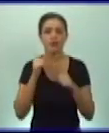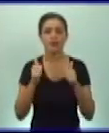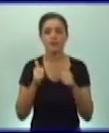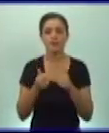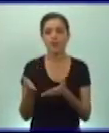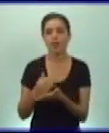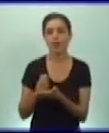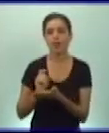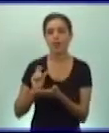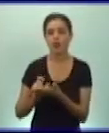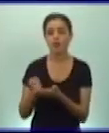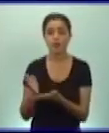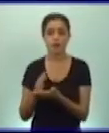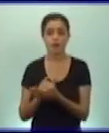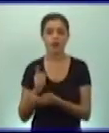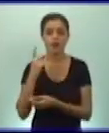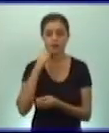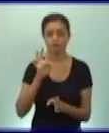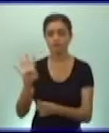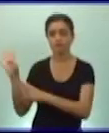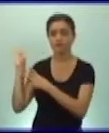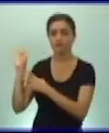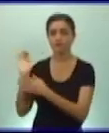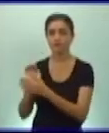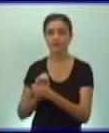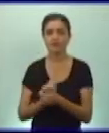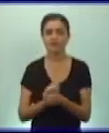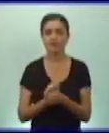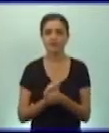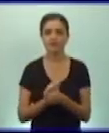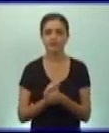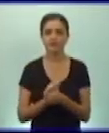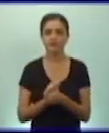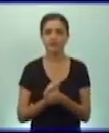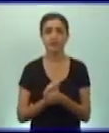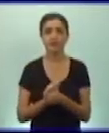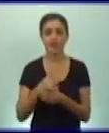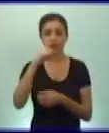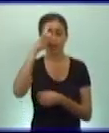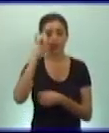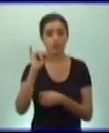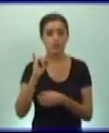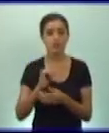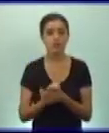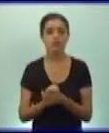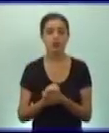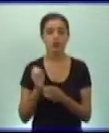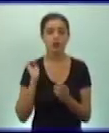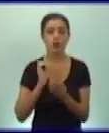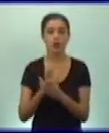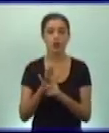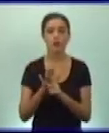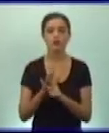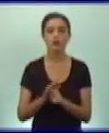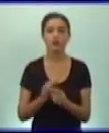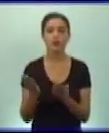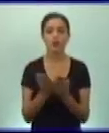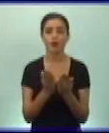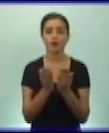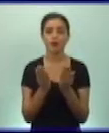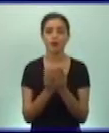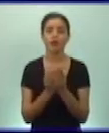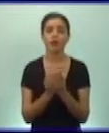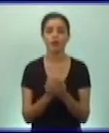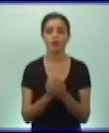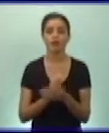de texto en la página 232 y 233. Sí, comenzaremos a estudiar esta dinámica de la población desde la